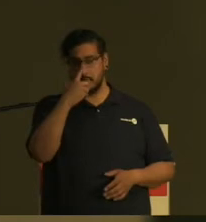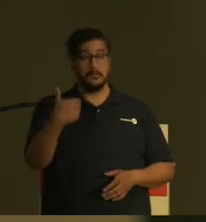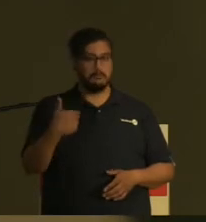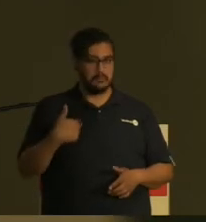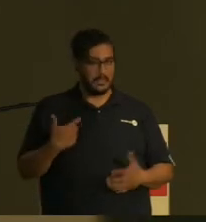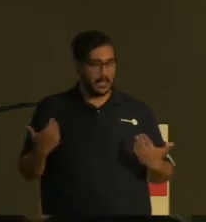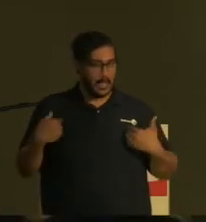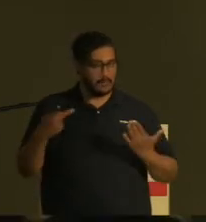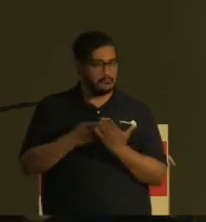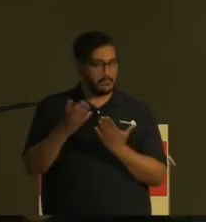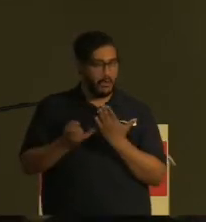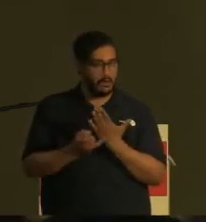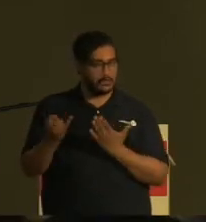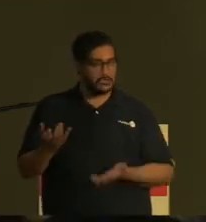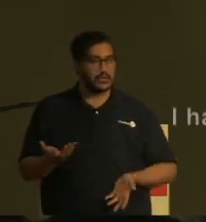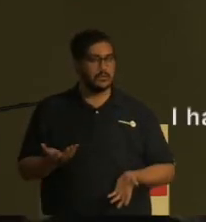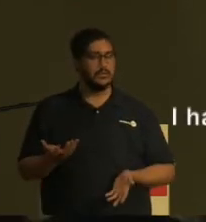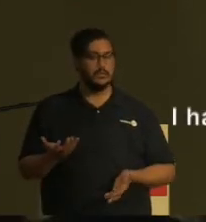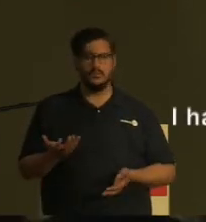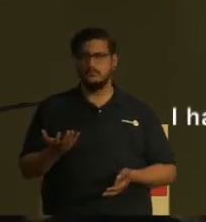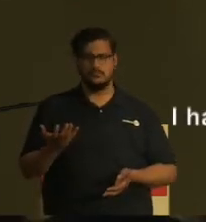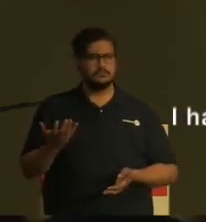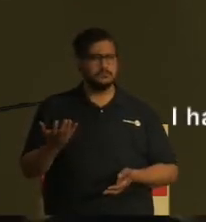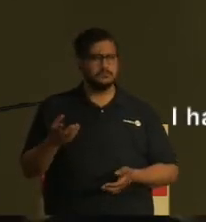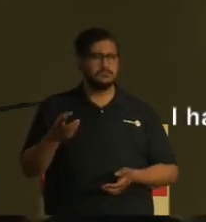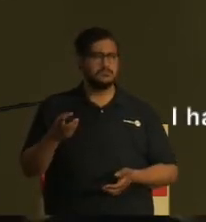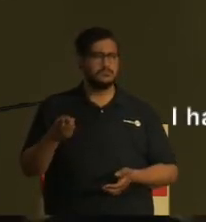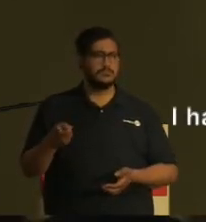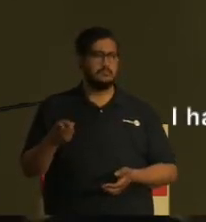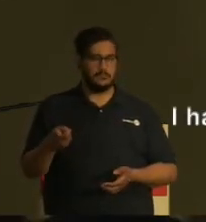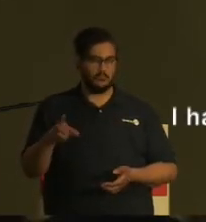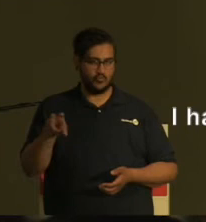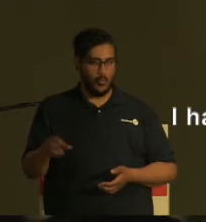proyecto, varios, pero ese fue un proyecto trunco, varios los he llevado a la práctica, pero este no.